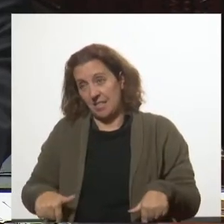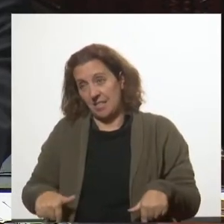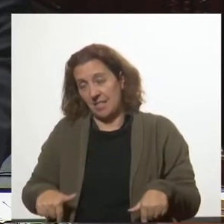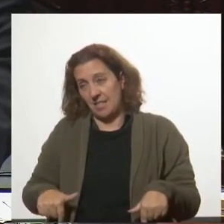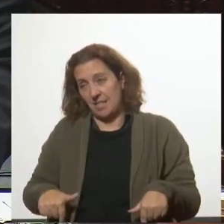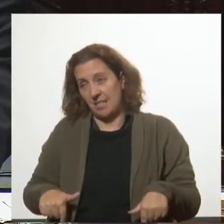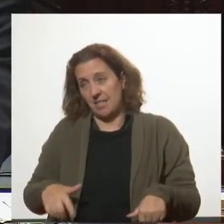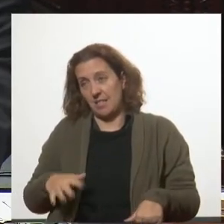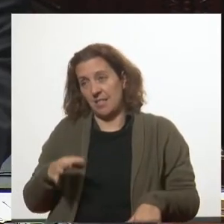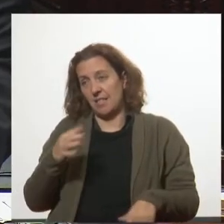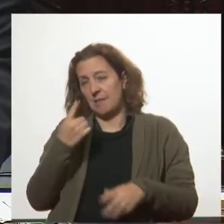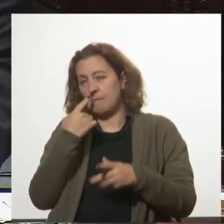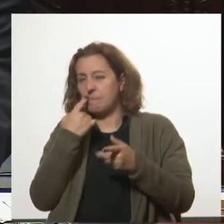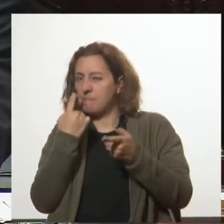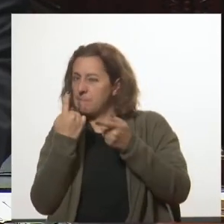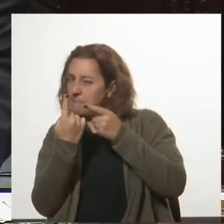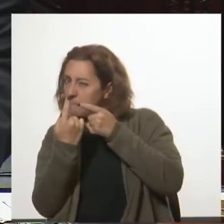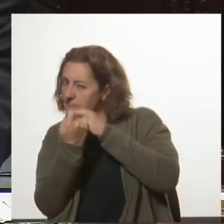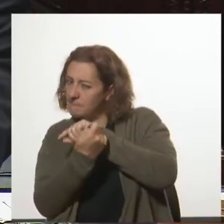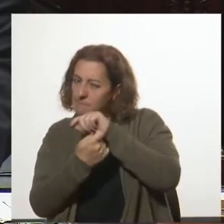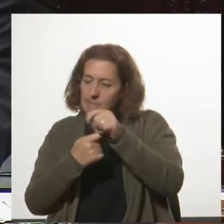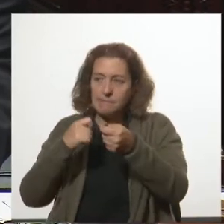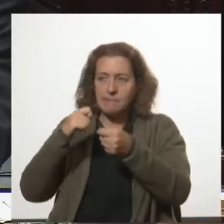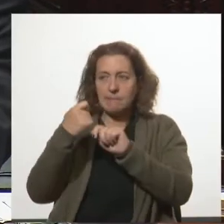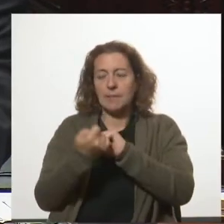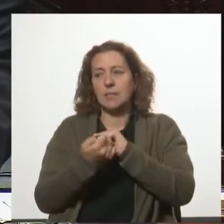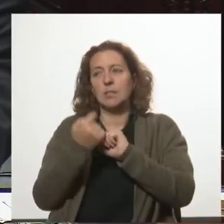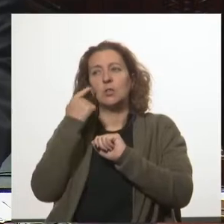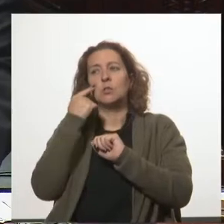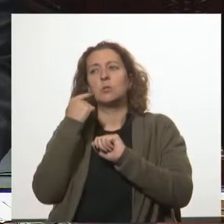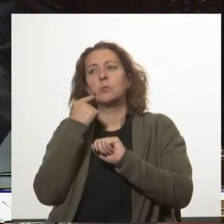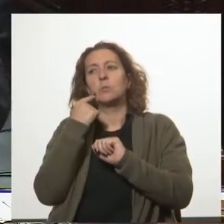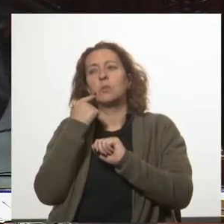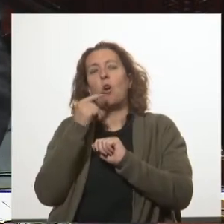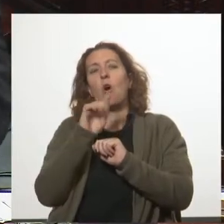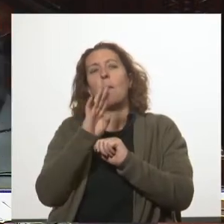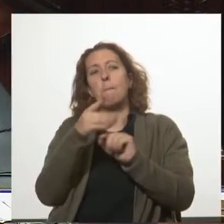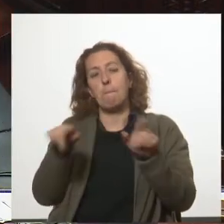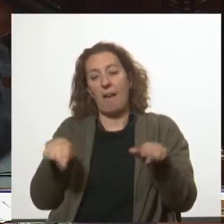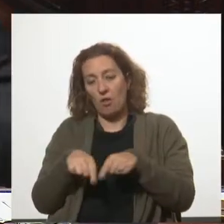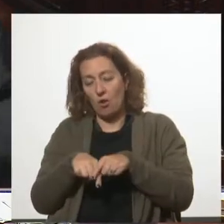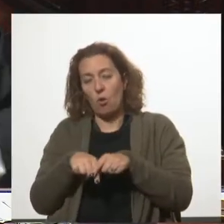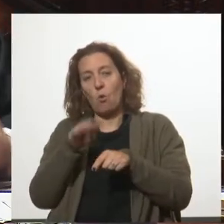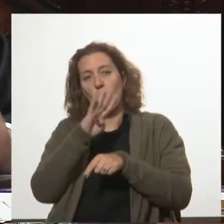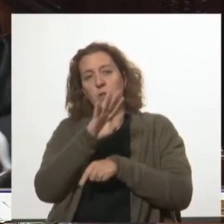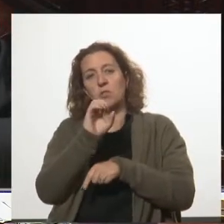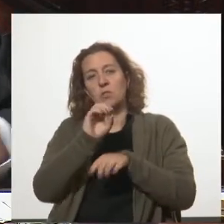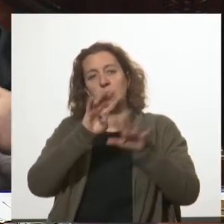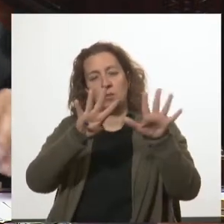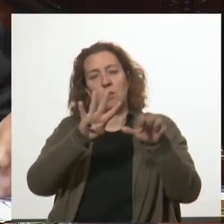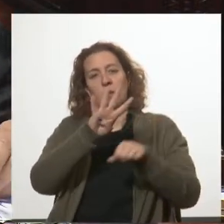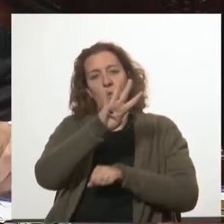los números de padrones entre 400 94 82